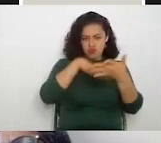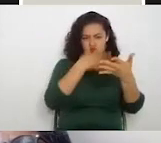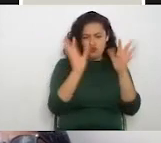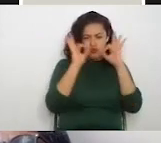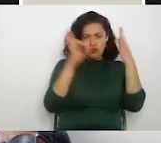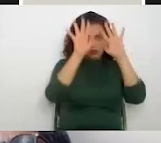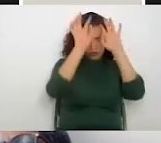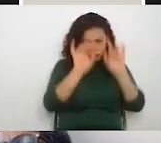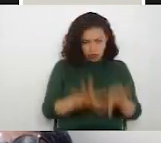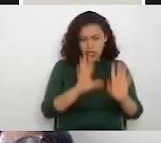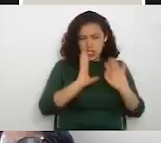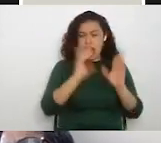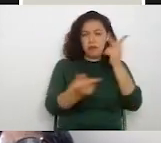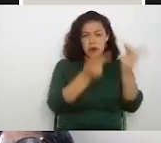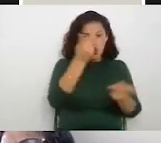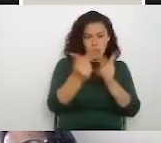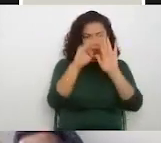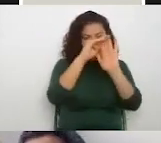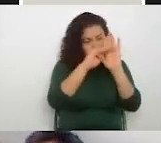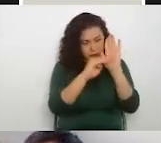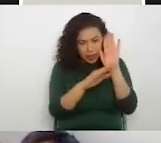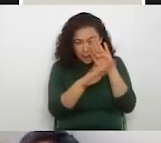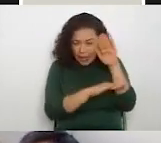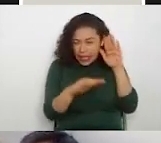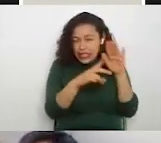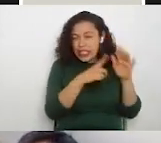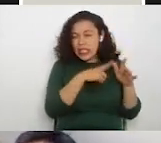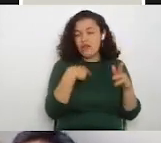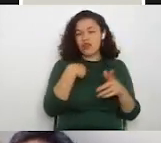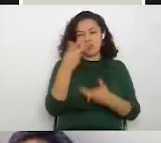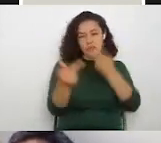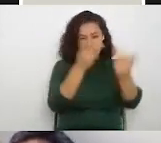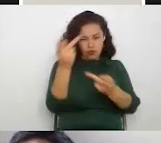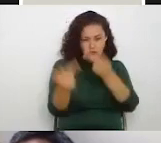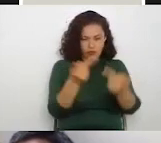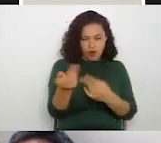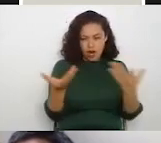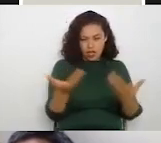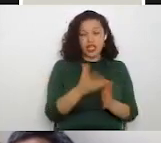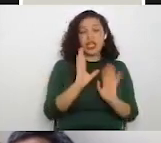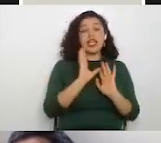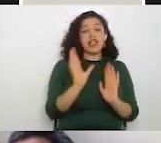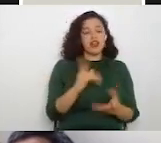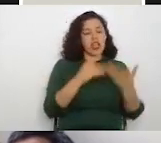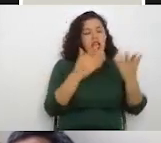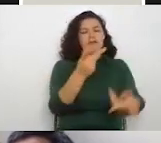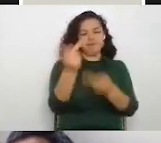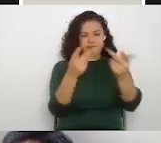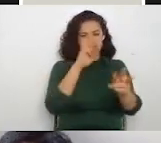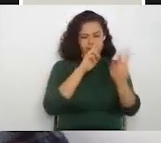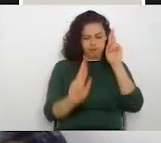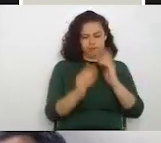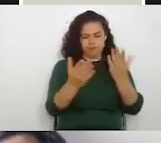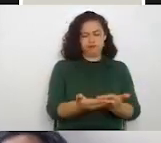están establecidas pues ciertas preguntas mínimas, ¿no? Que se deben de realizar y que con base en ello pues ya se toma